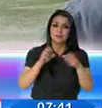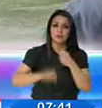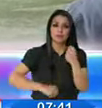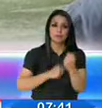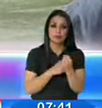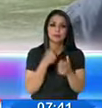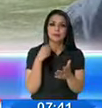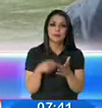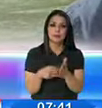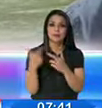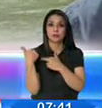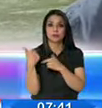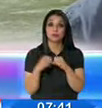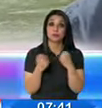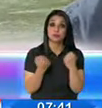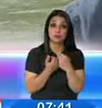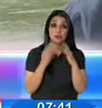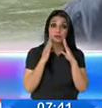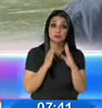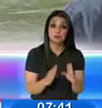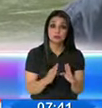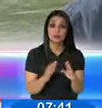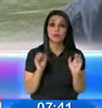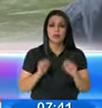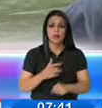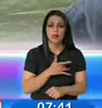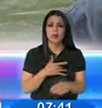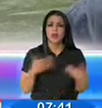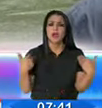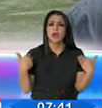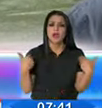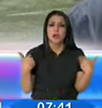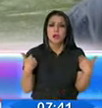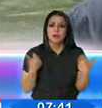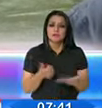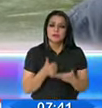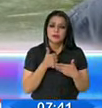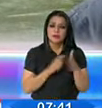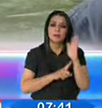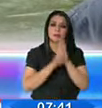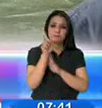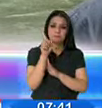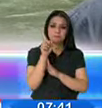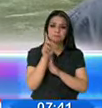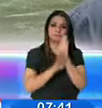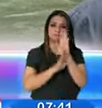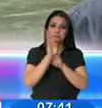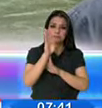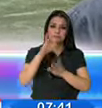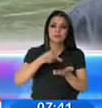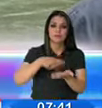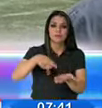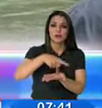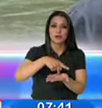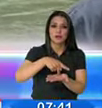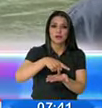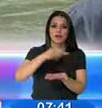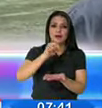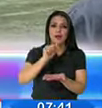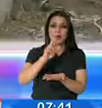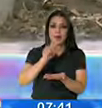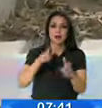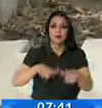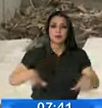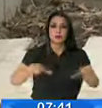con responsabilidad social, entonces estamos contentos porque esto genera progreso y desarrollo no solo para la parroquia de Nanegal, sino también para el